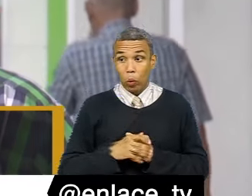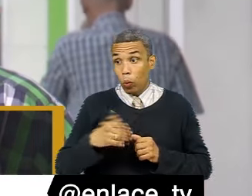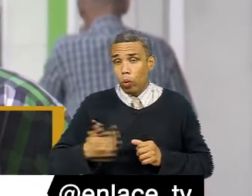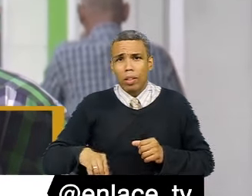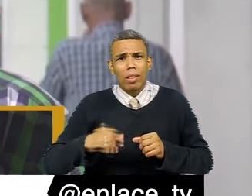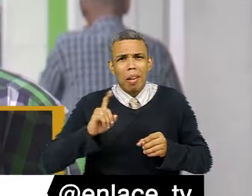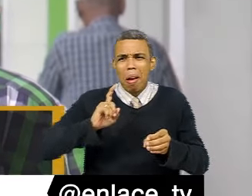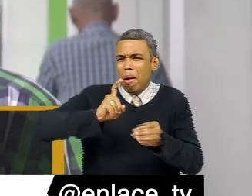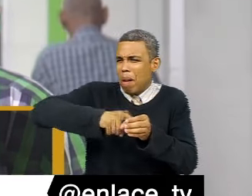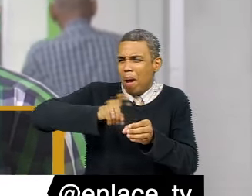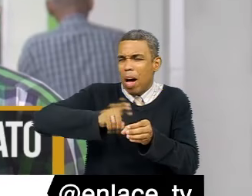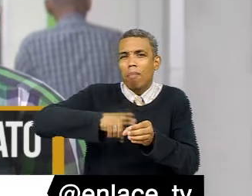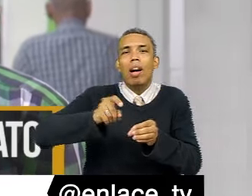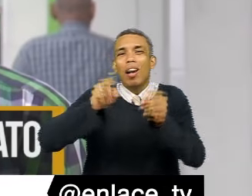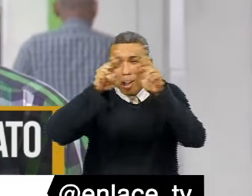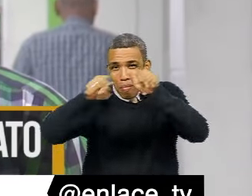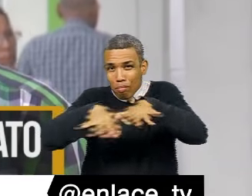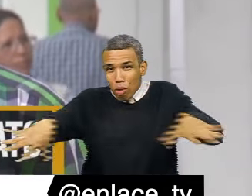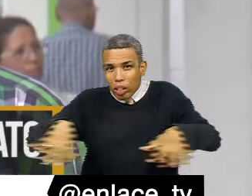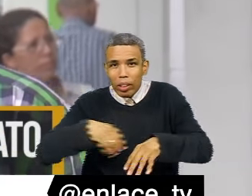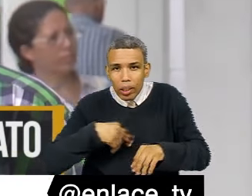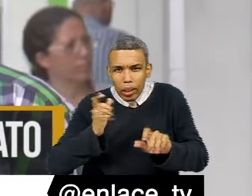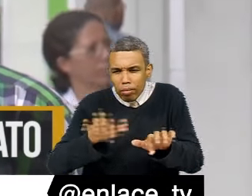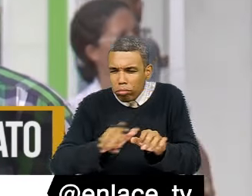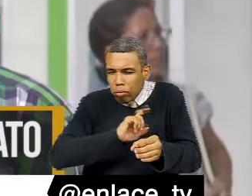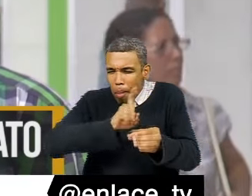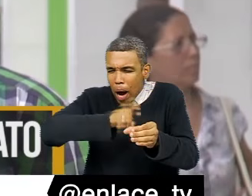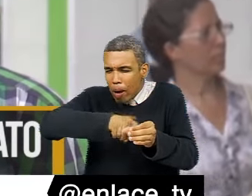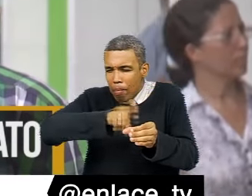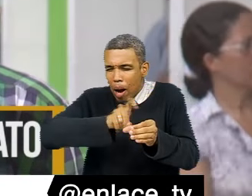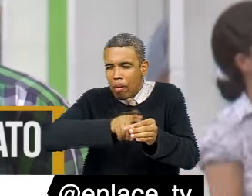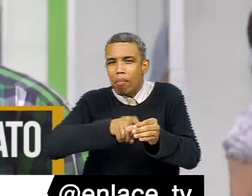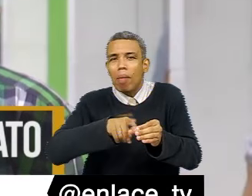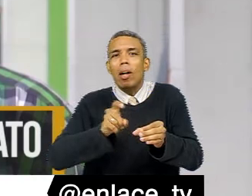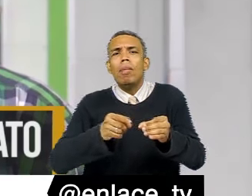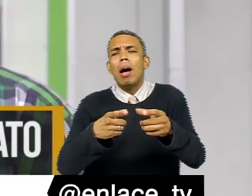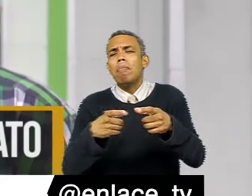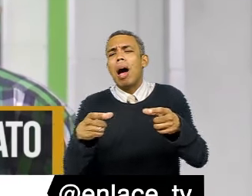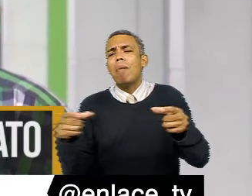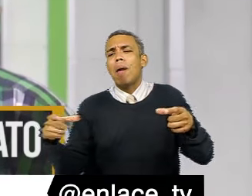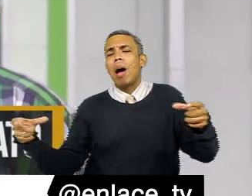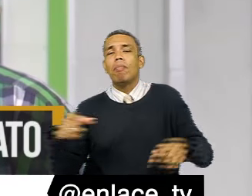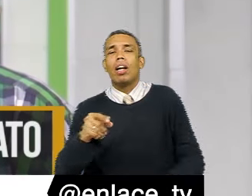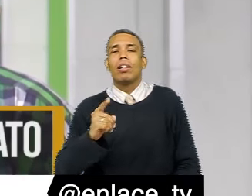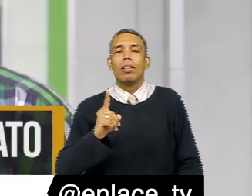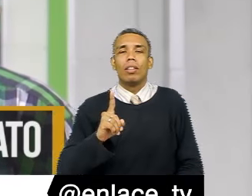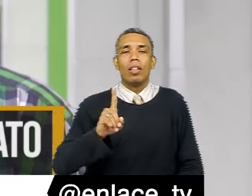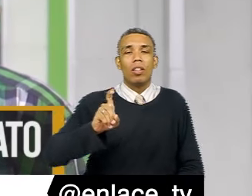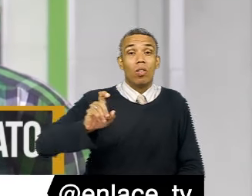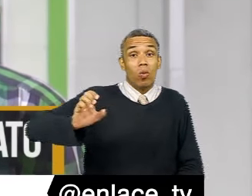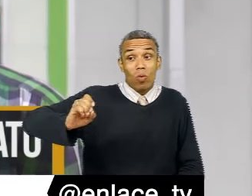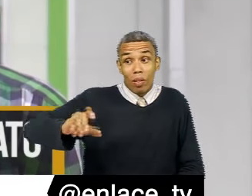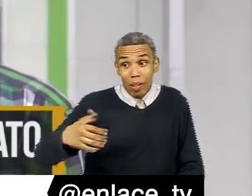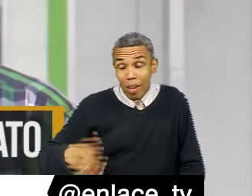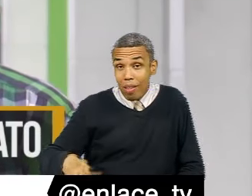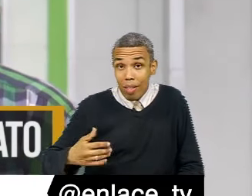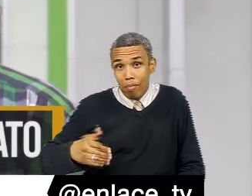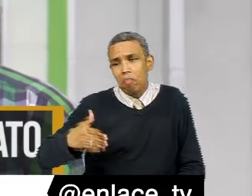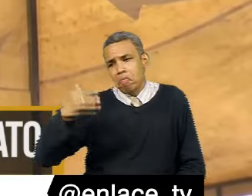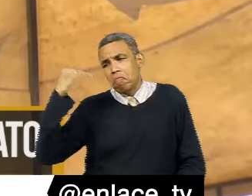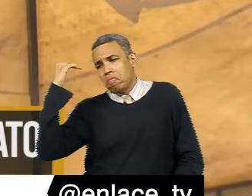sorprendente. Superó todos los pronósticos que teníamos. Hay inscritos 160 concursantes en todas